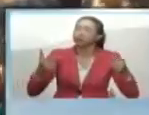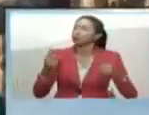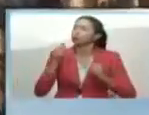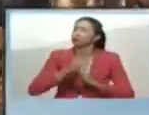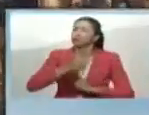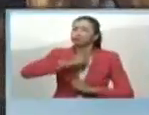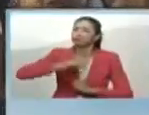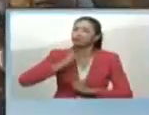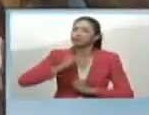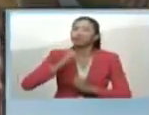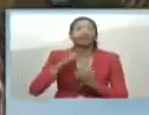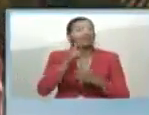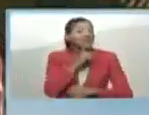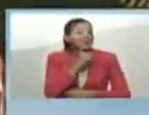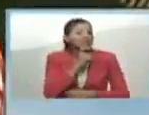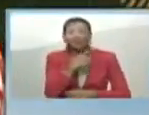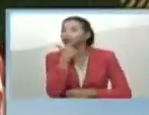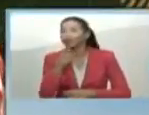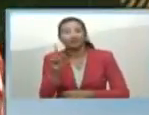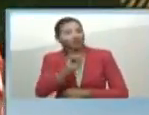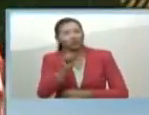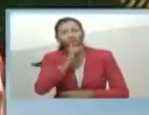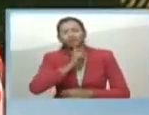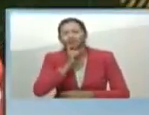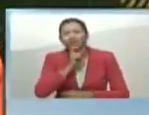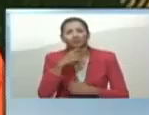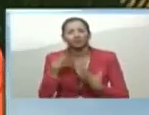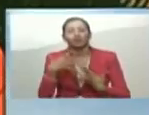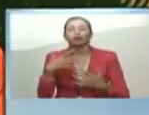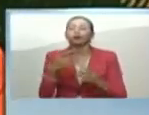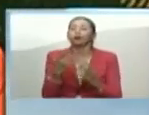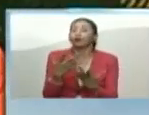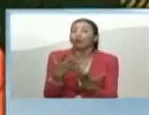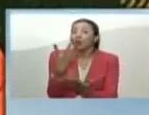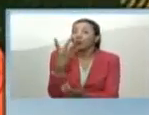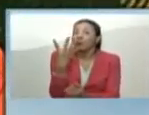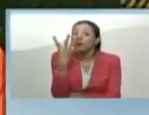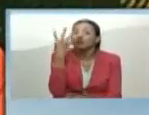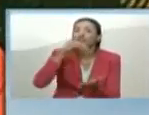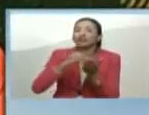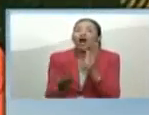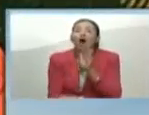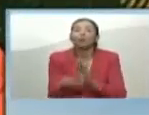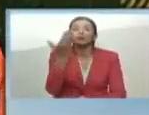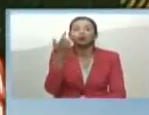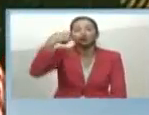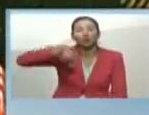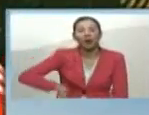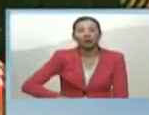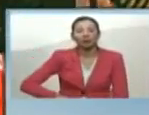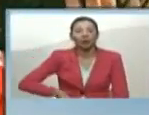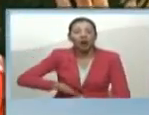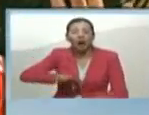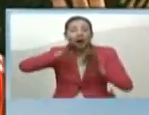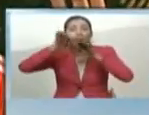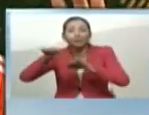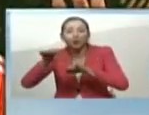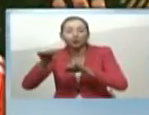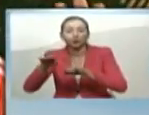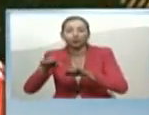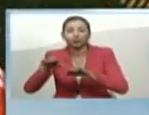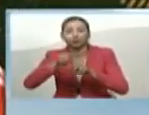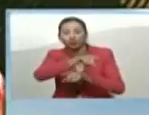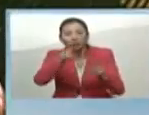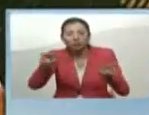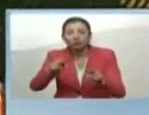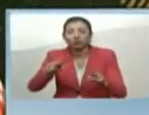pariendo pariendo pero no solo eso sino cuatro aumentos en el año para defenderle las pensiones más o menos